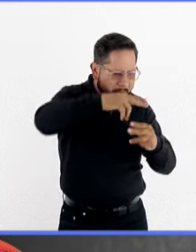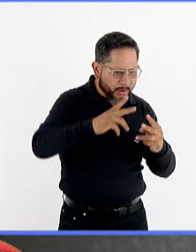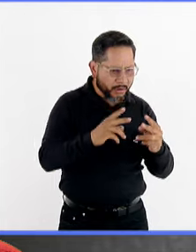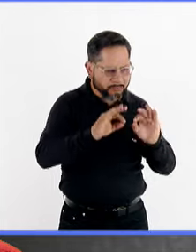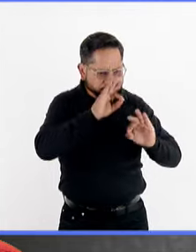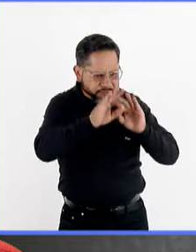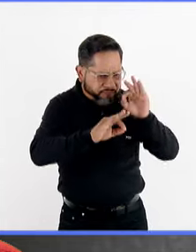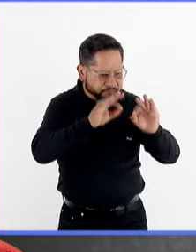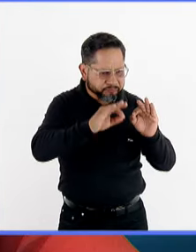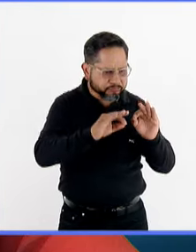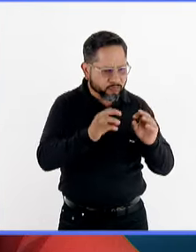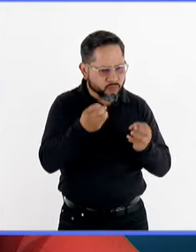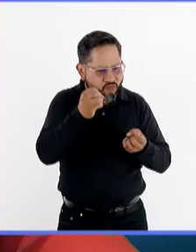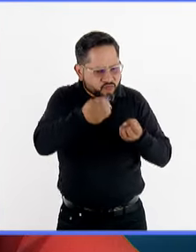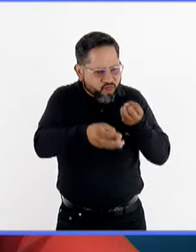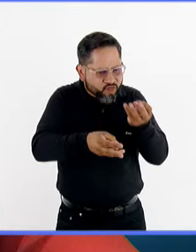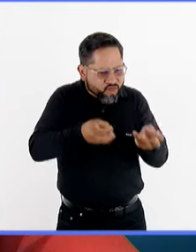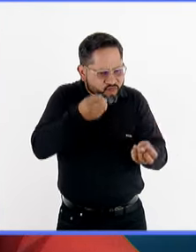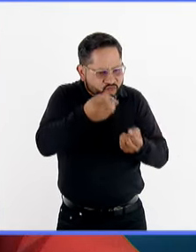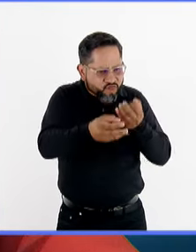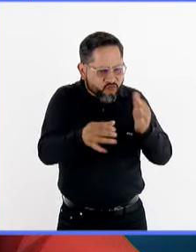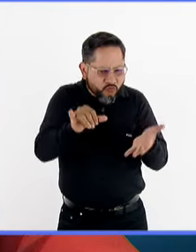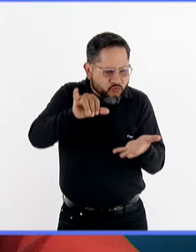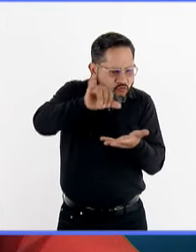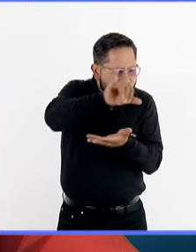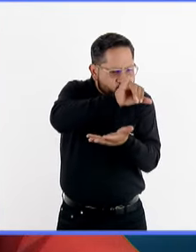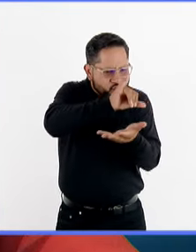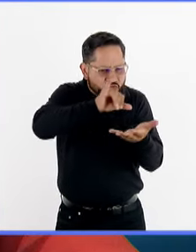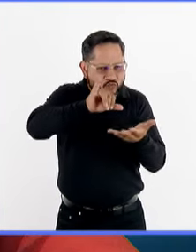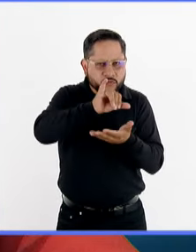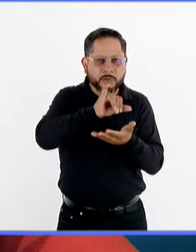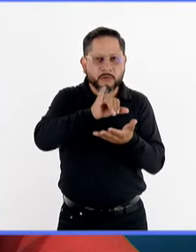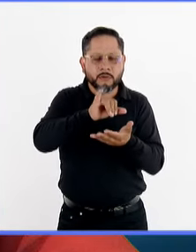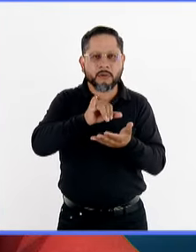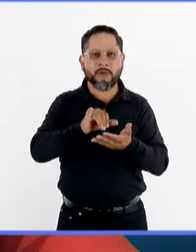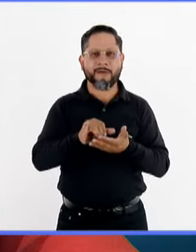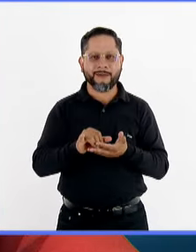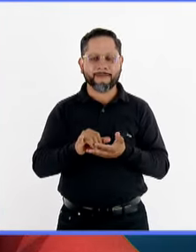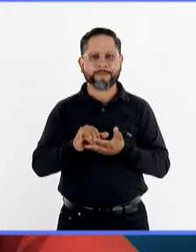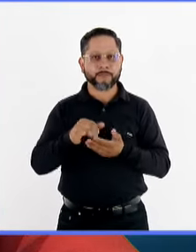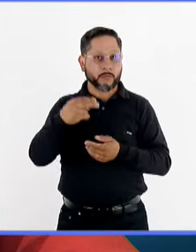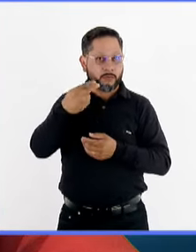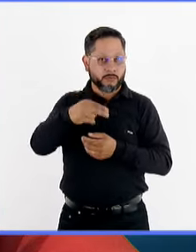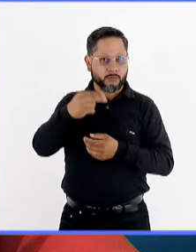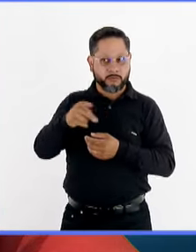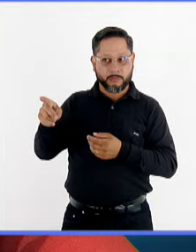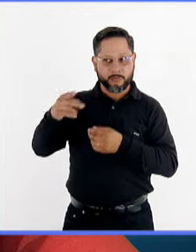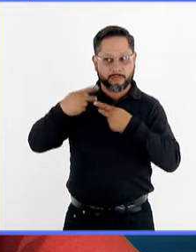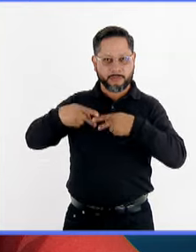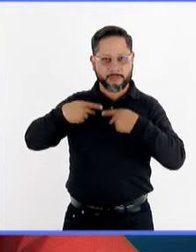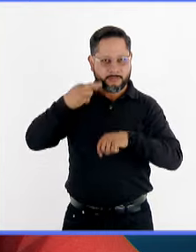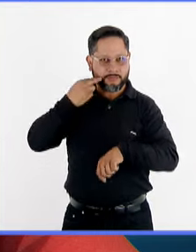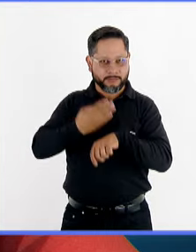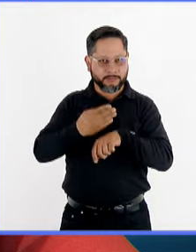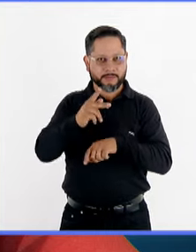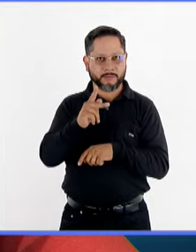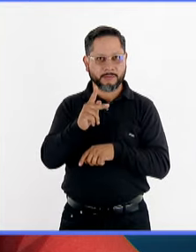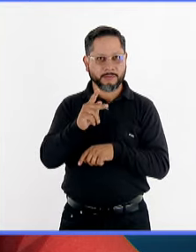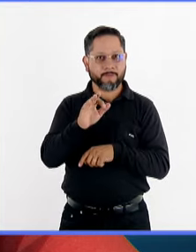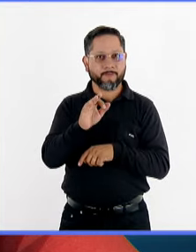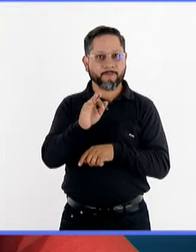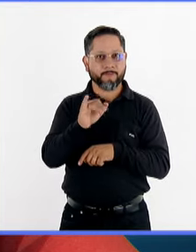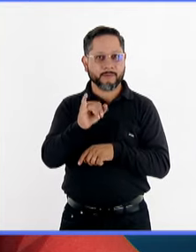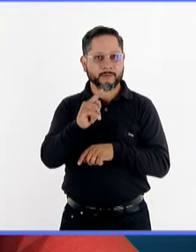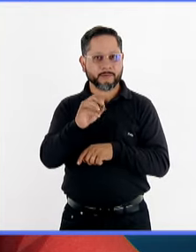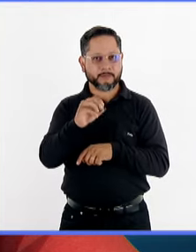Claro. Estaba pensando en lo que nos acaba de mencionar, fitopatólogos, pero además curadores, seguramente un montón de disciplinas o